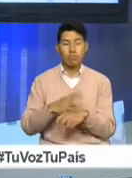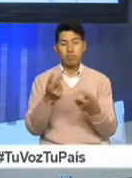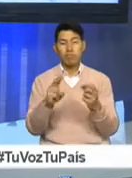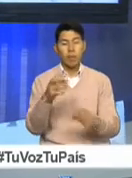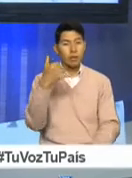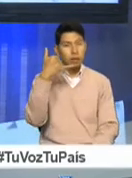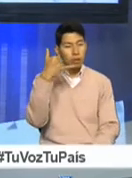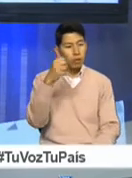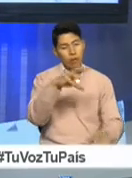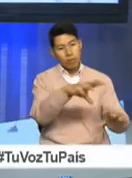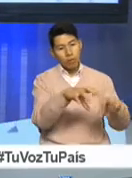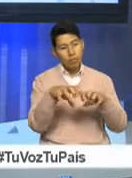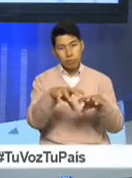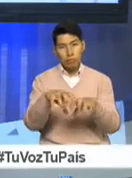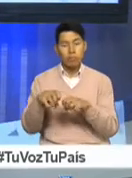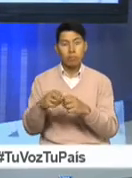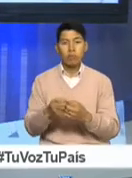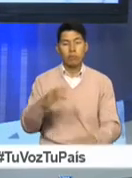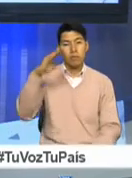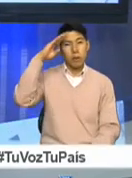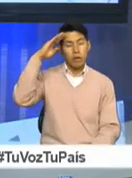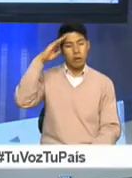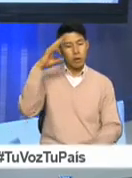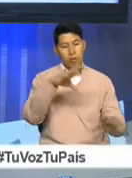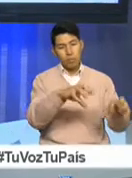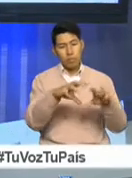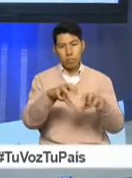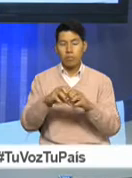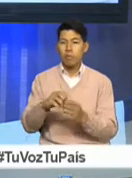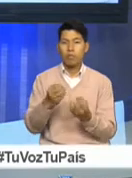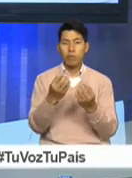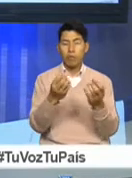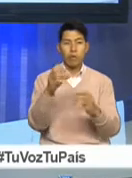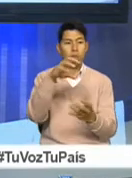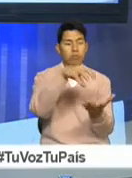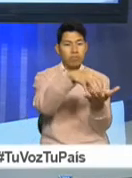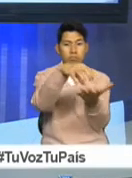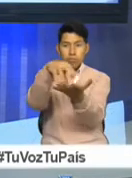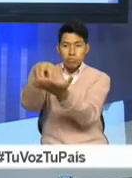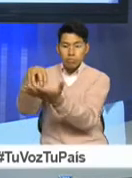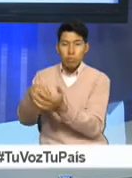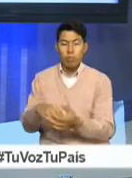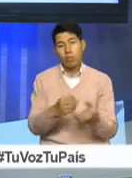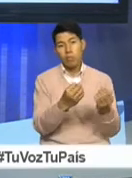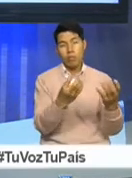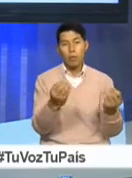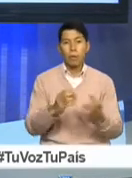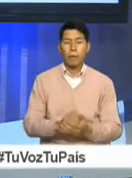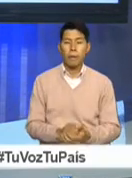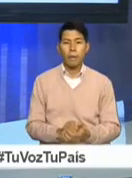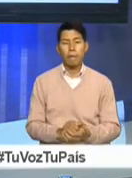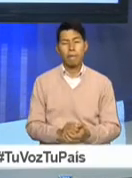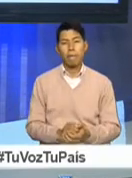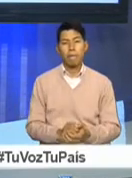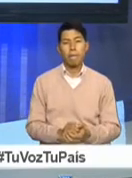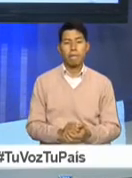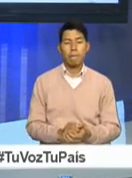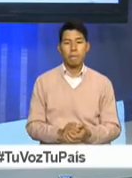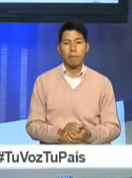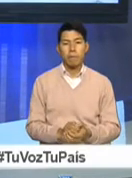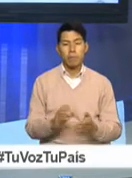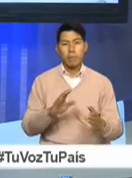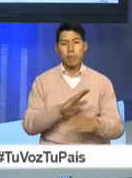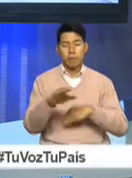fortaleza 25 desarrollado en varias provincias del país de forma simultánea en esta acción esta acción se la